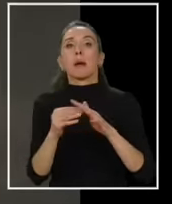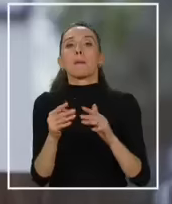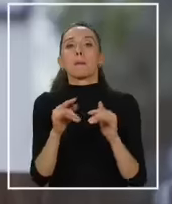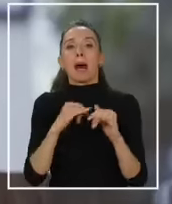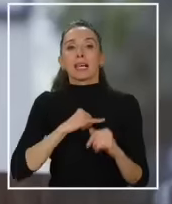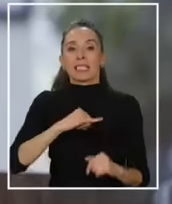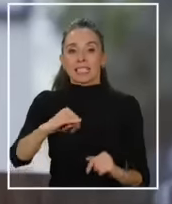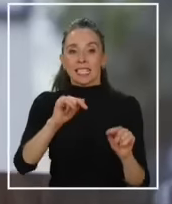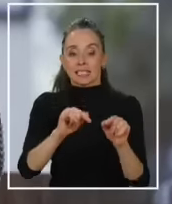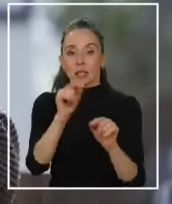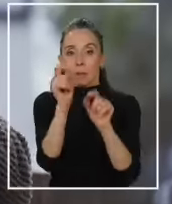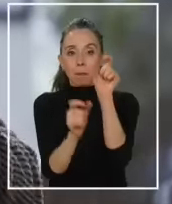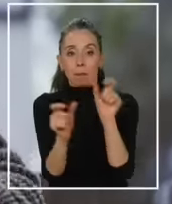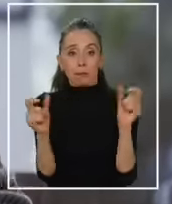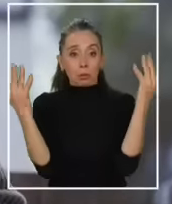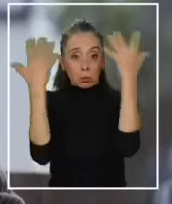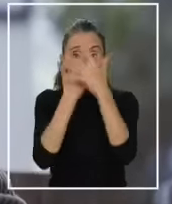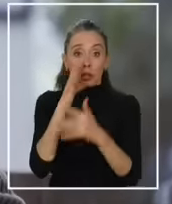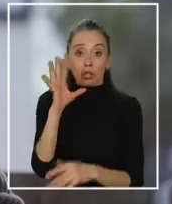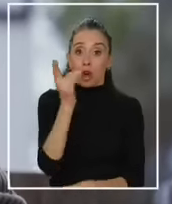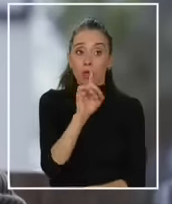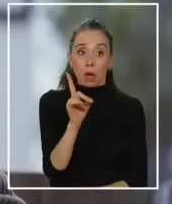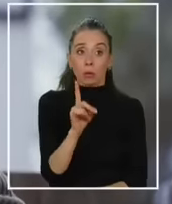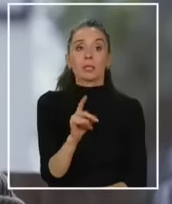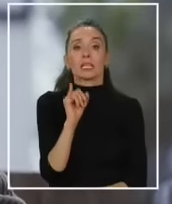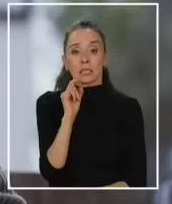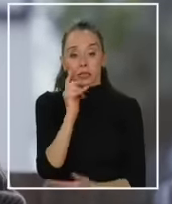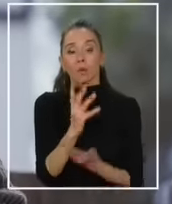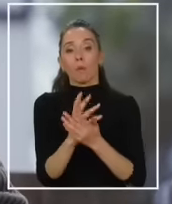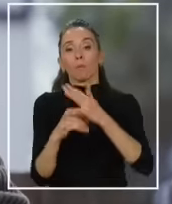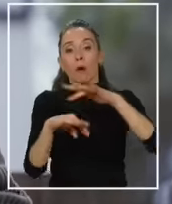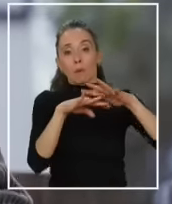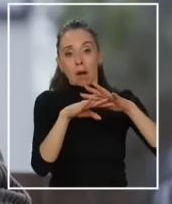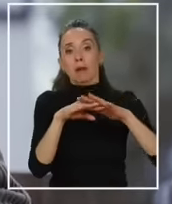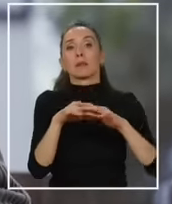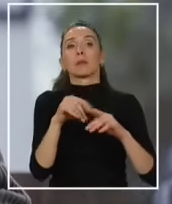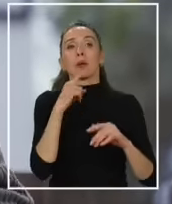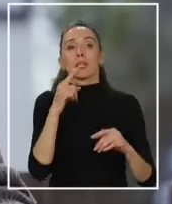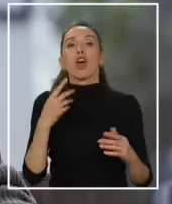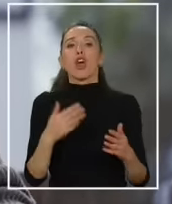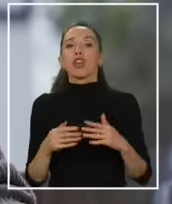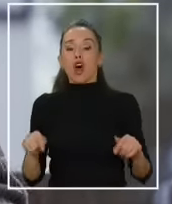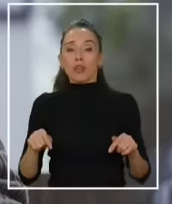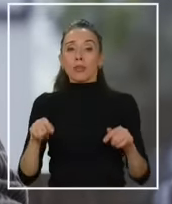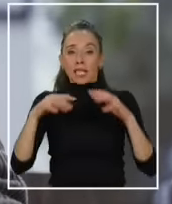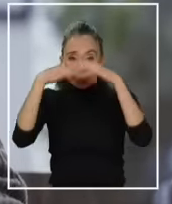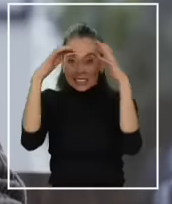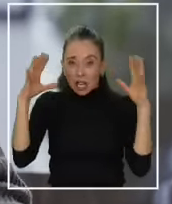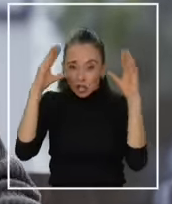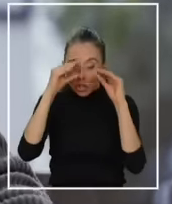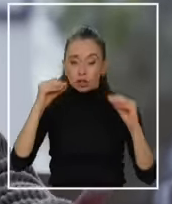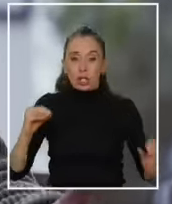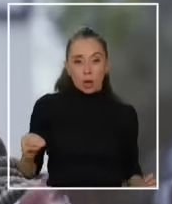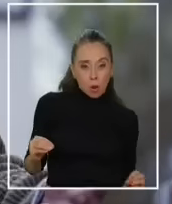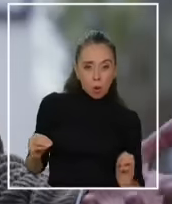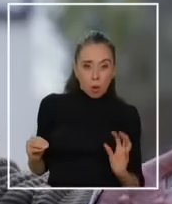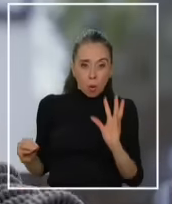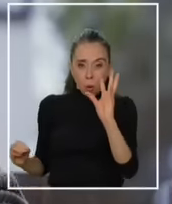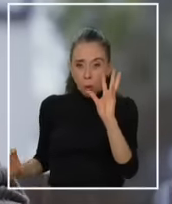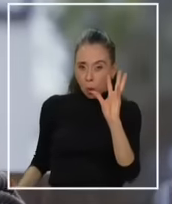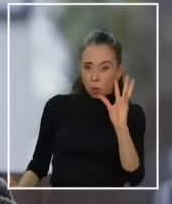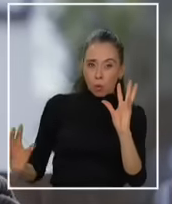esto. Pero la gente no se daba cuenta, pero sí hubo. Por lo que le digo yo, los reflectores, ¿de dónde saca la gente reflectores? ¿Cómo se